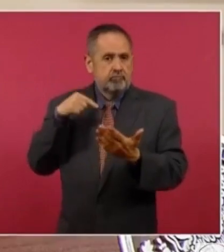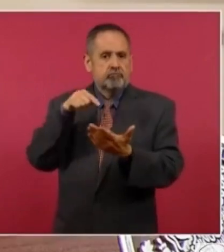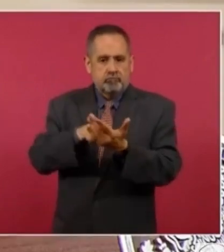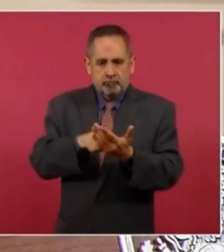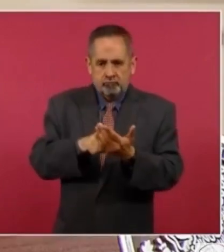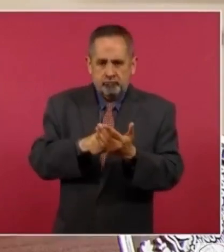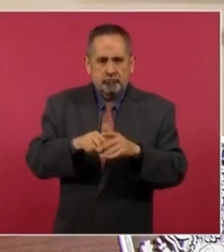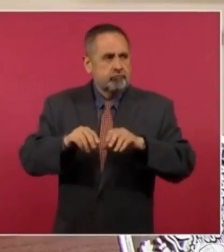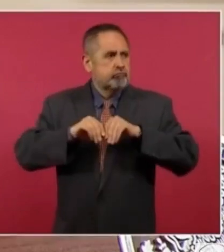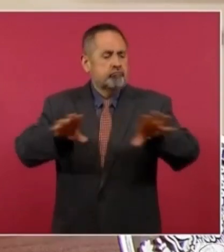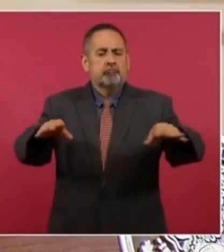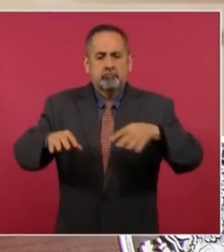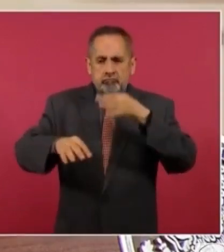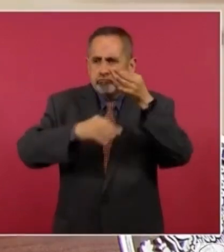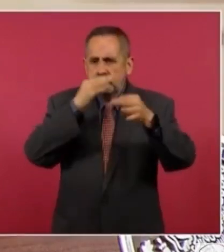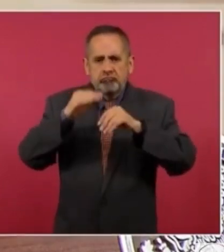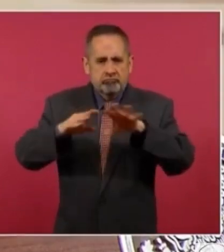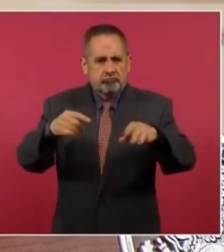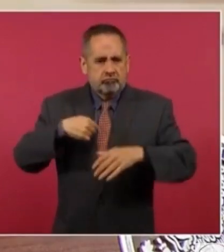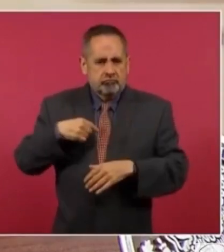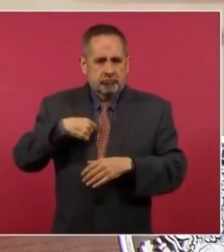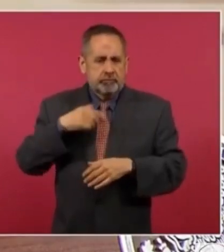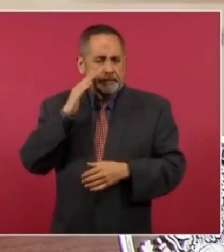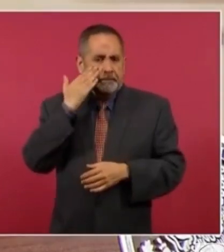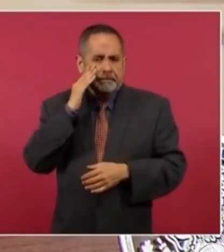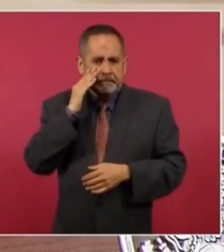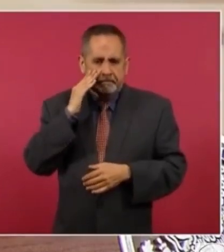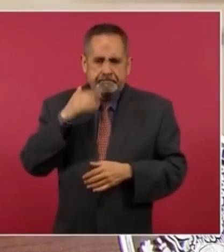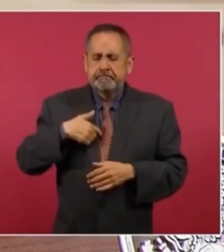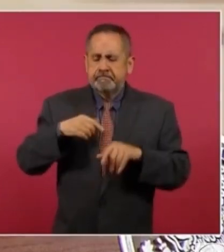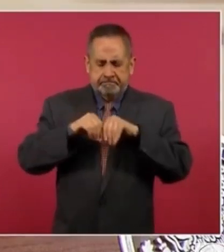mensaje en mi Face